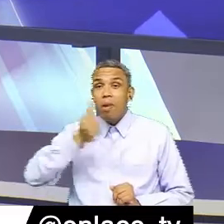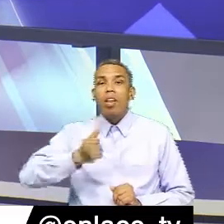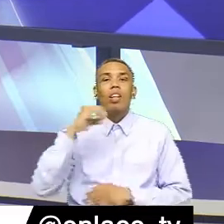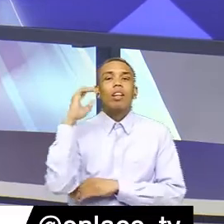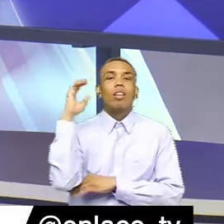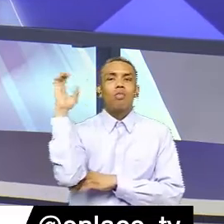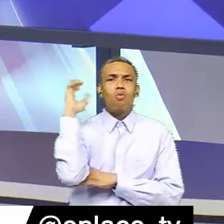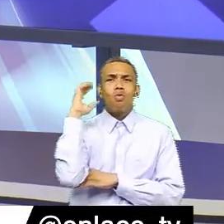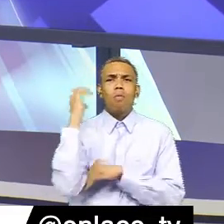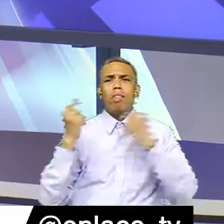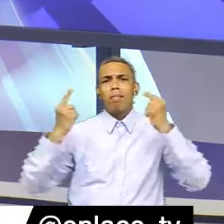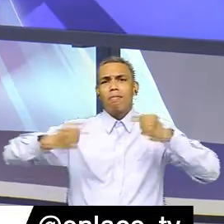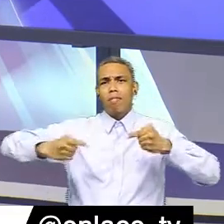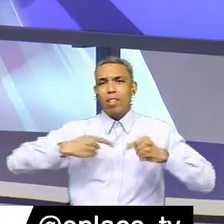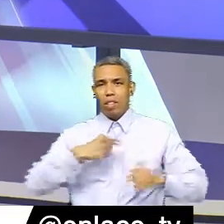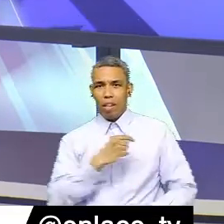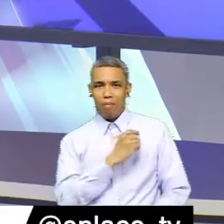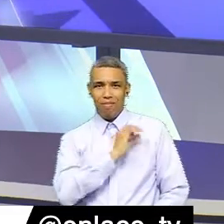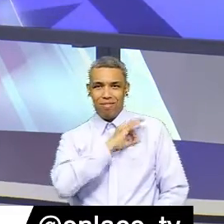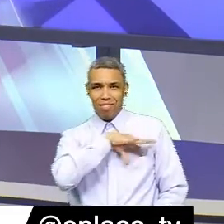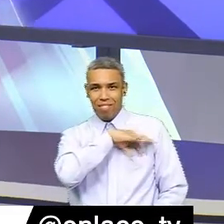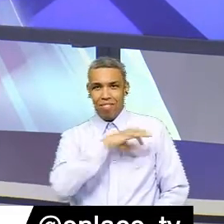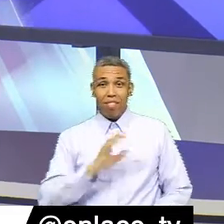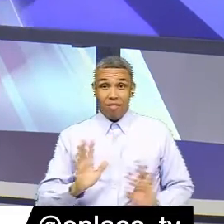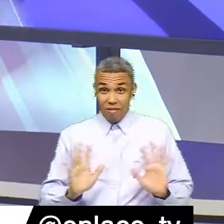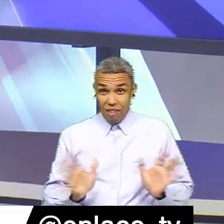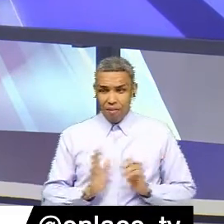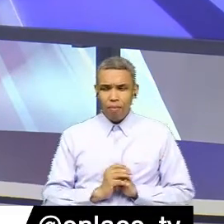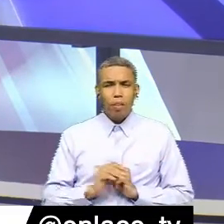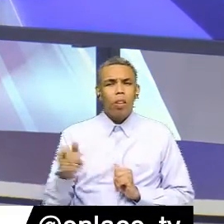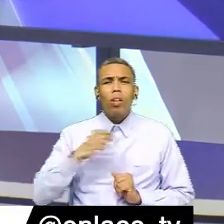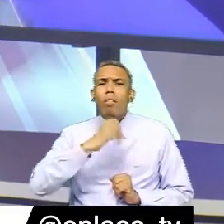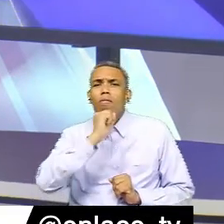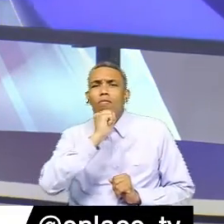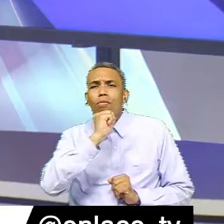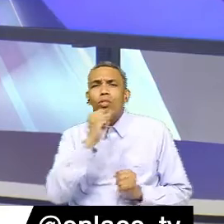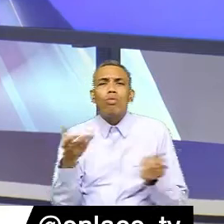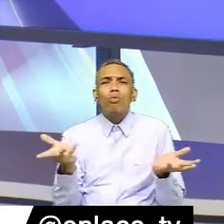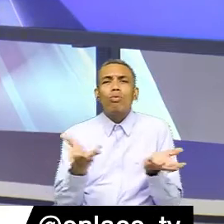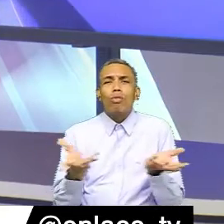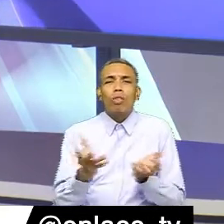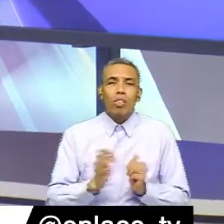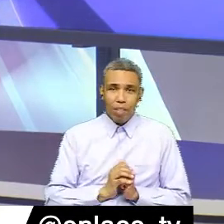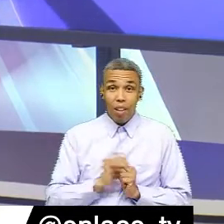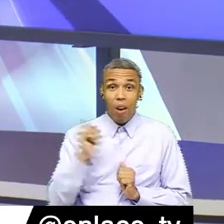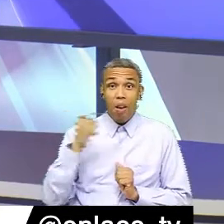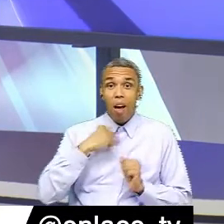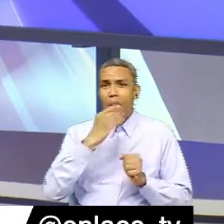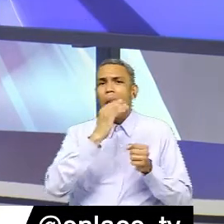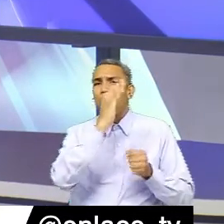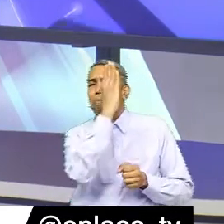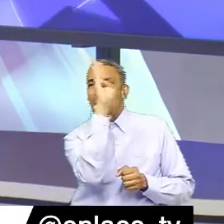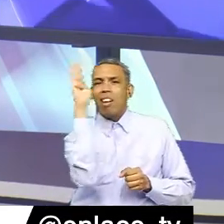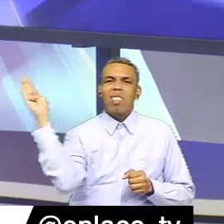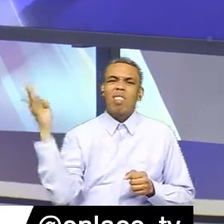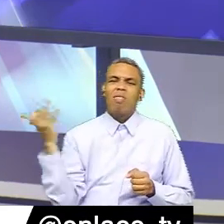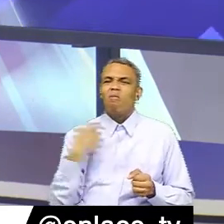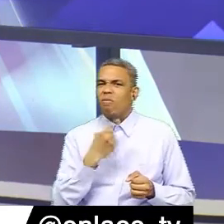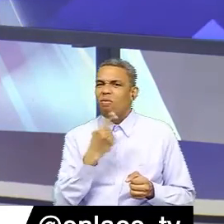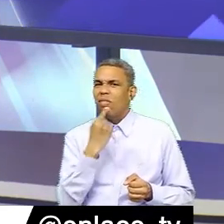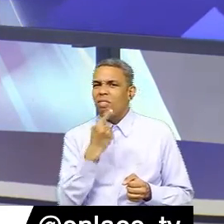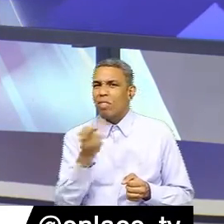en el metropolitano de barranquilla nuestro enviado especial es alfonso el coche molina nos tiene detalles de lo que dijeron los directores técnicos de locales y